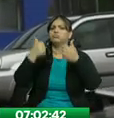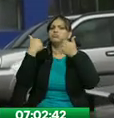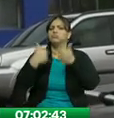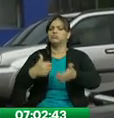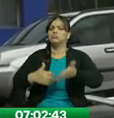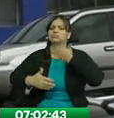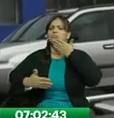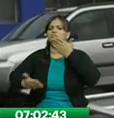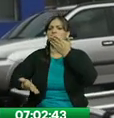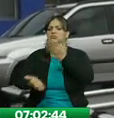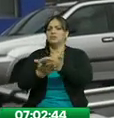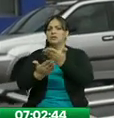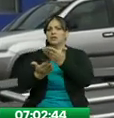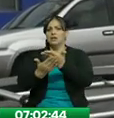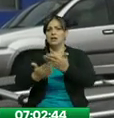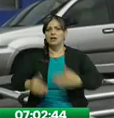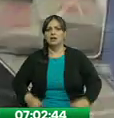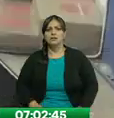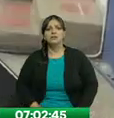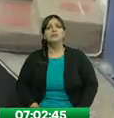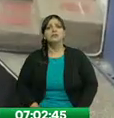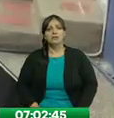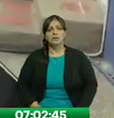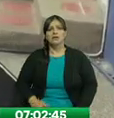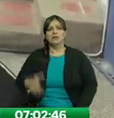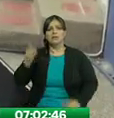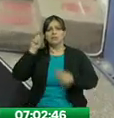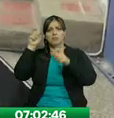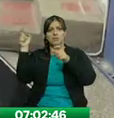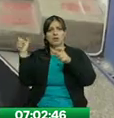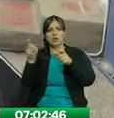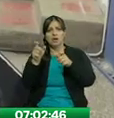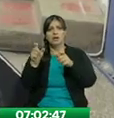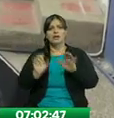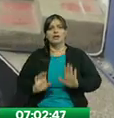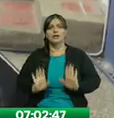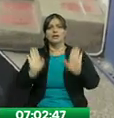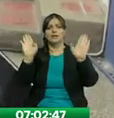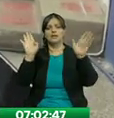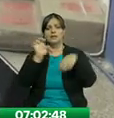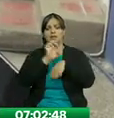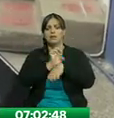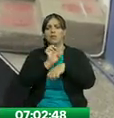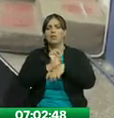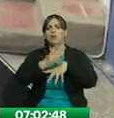jurisdiccional, así como también el cumplimiento de la Fiscalía General del Estado en conseguir